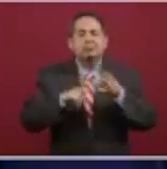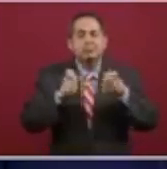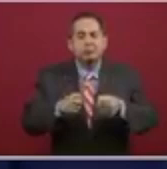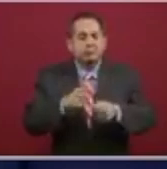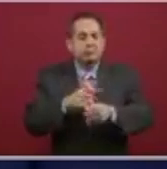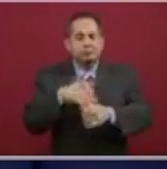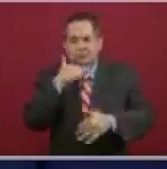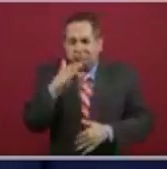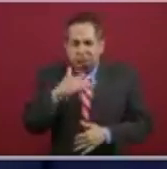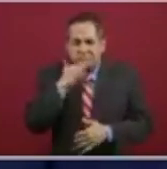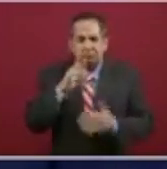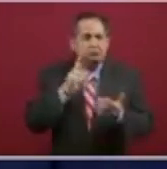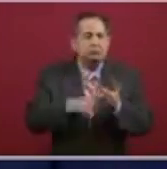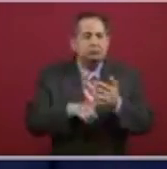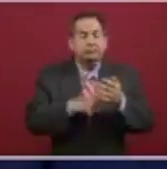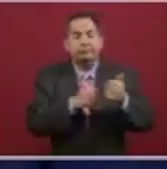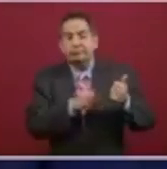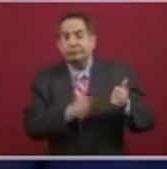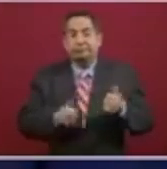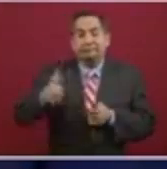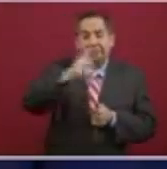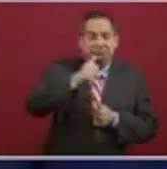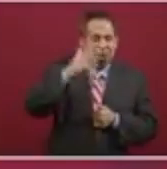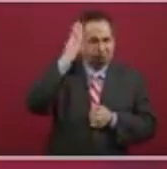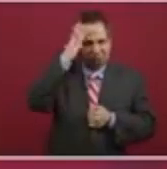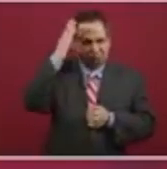la corrupción, se da arriba,